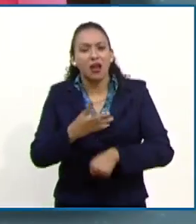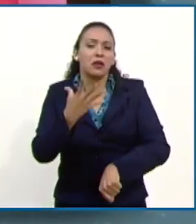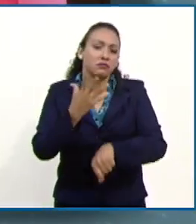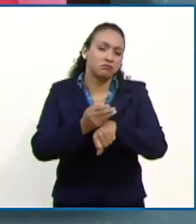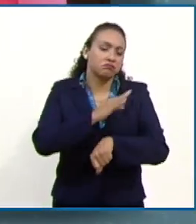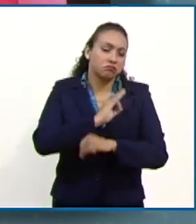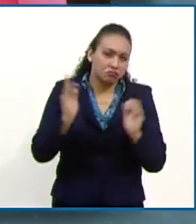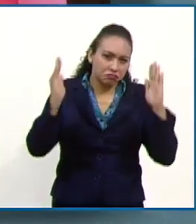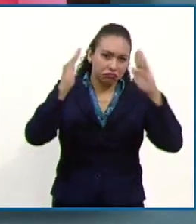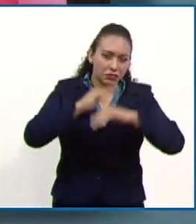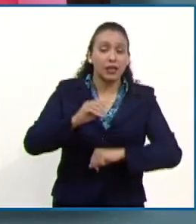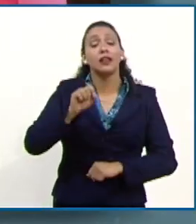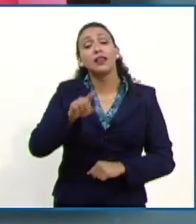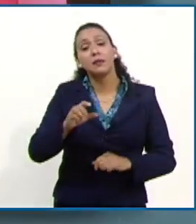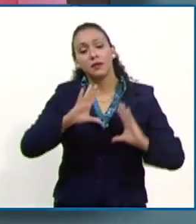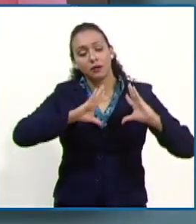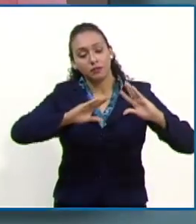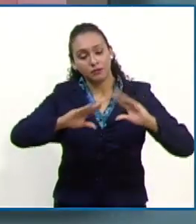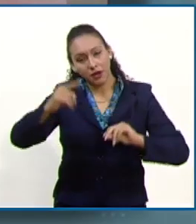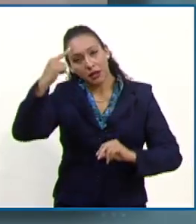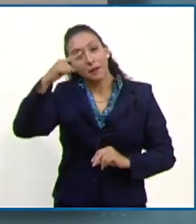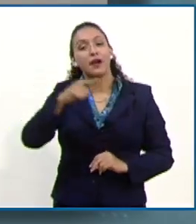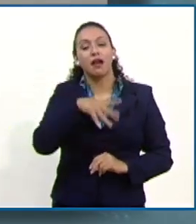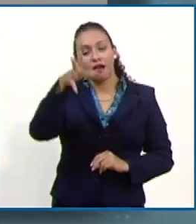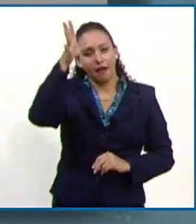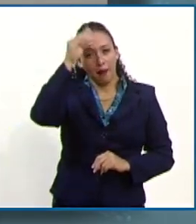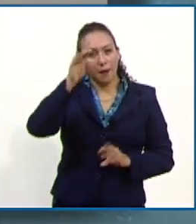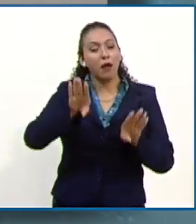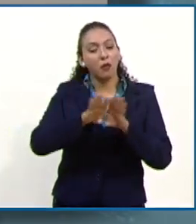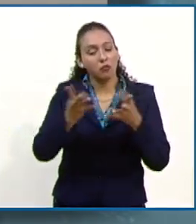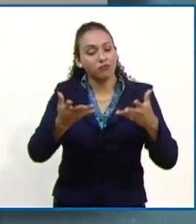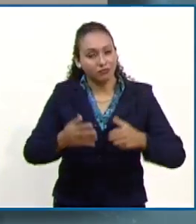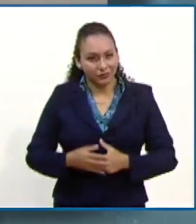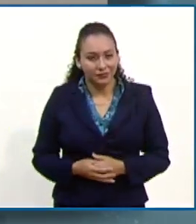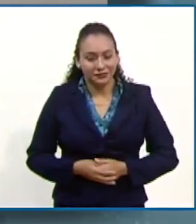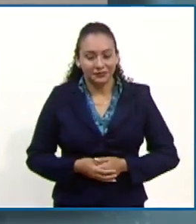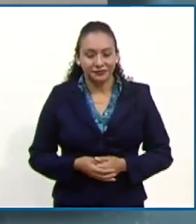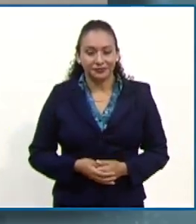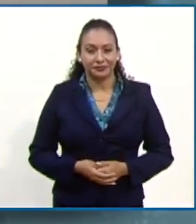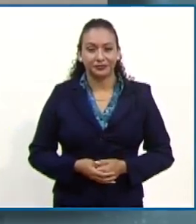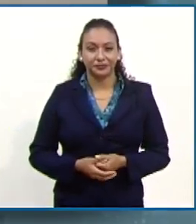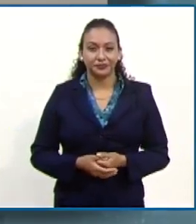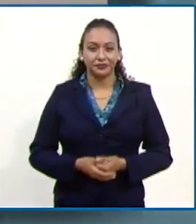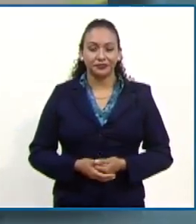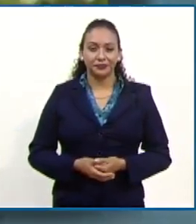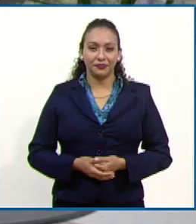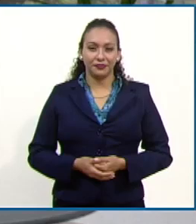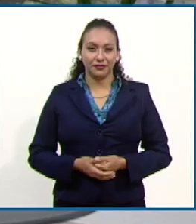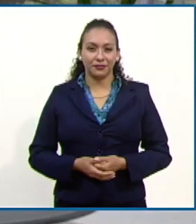como programas de capacitación. Para el canal del Poder Judicial de la Federación, Jesús Daza.